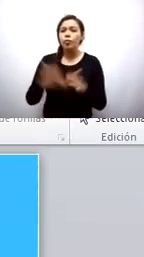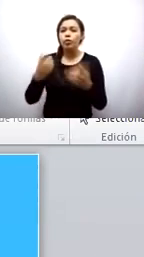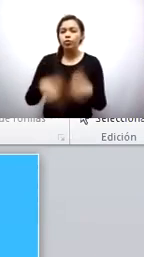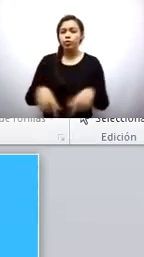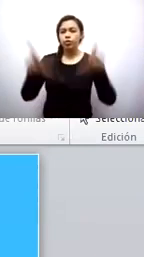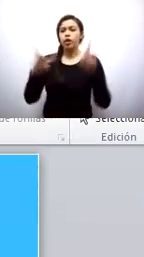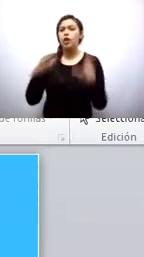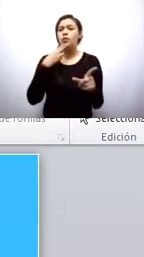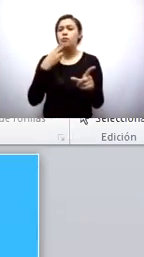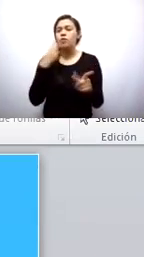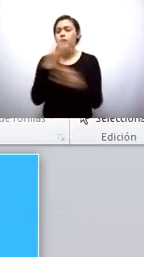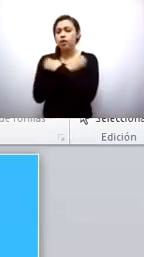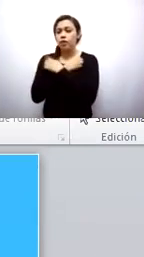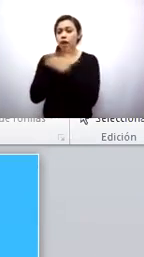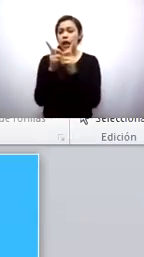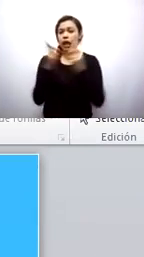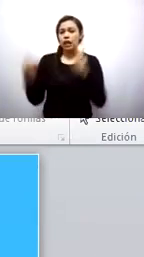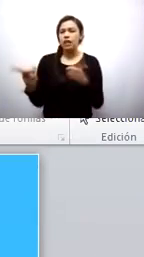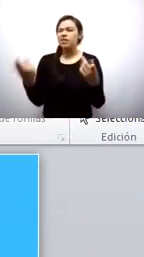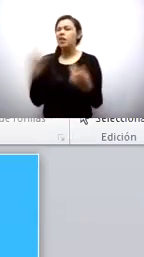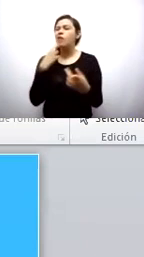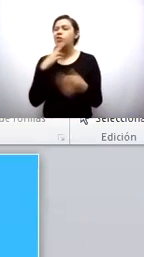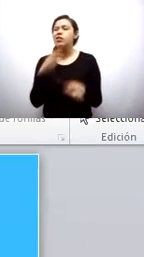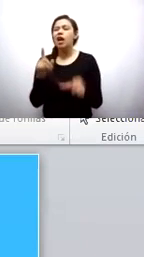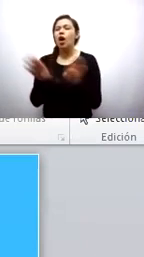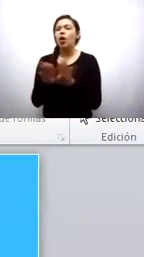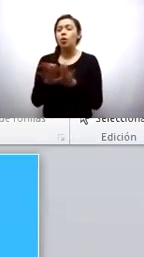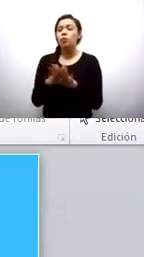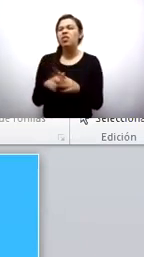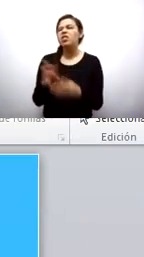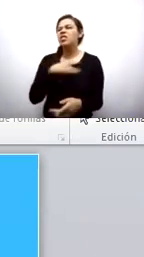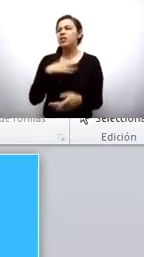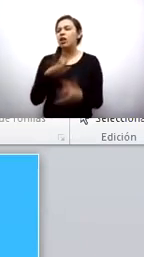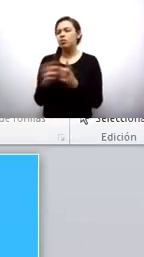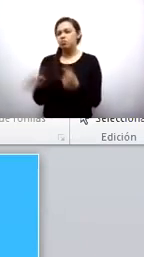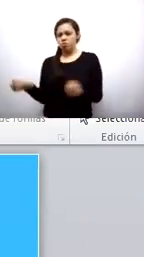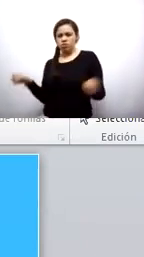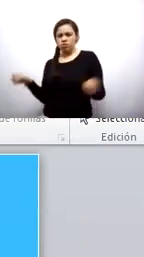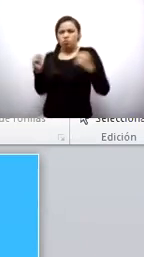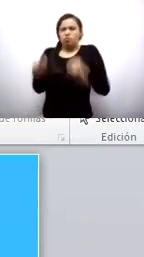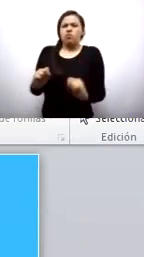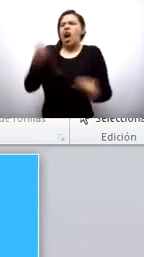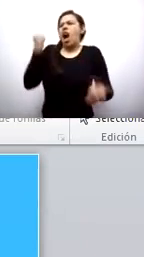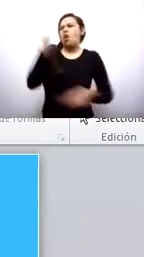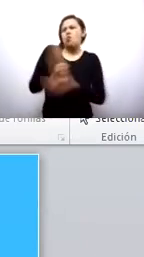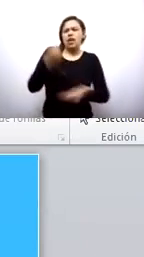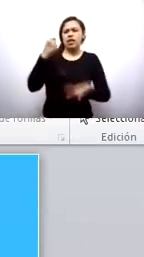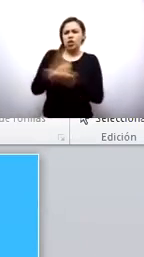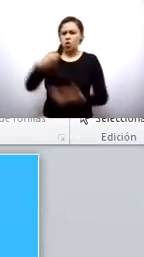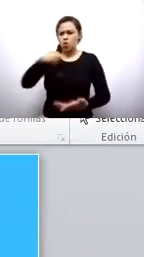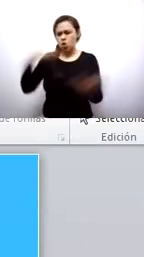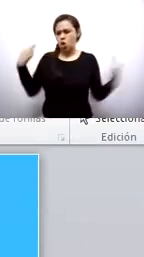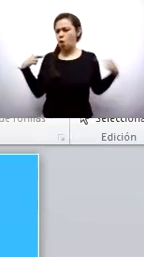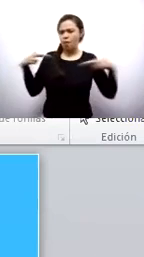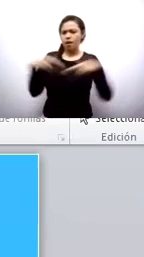a distancia y que no se sienta como una imposición, que no se sienta como ese capricho que a lo mejor yo como maestro puedo llegar a